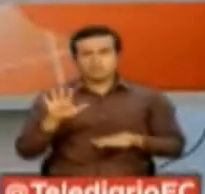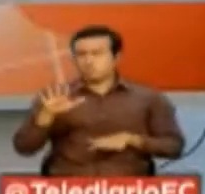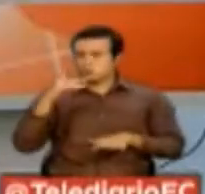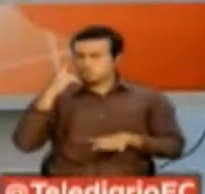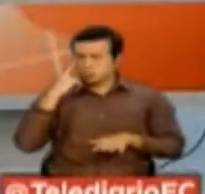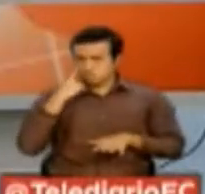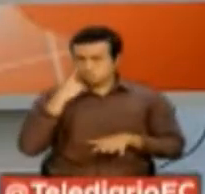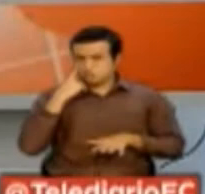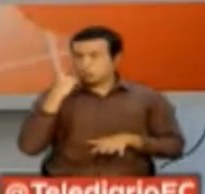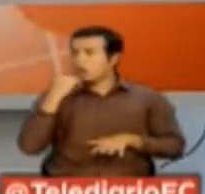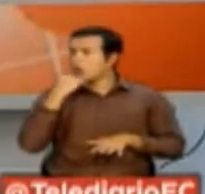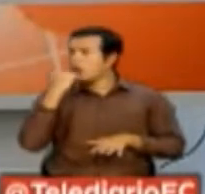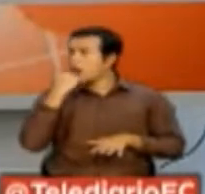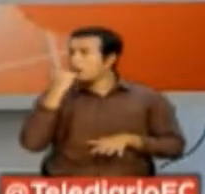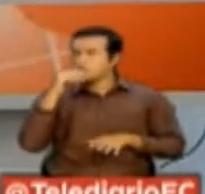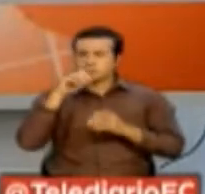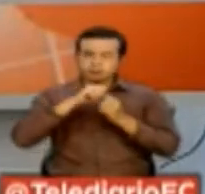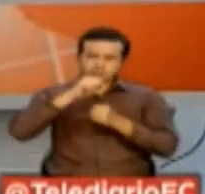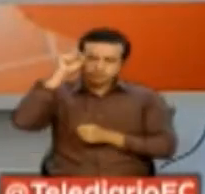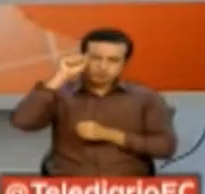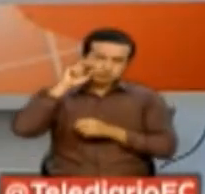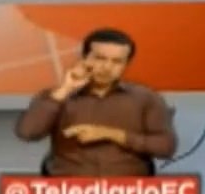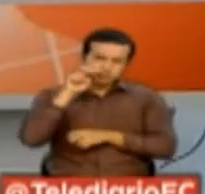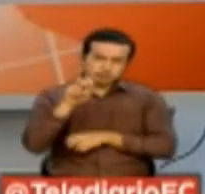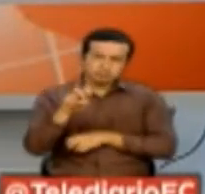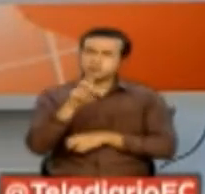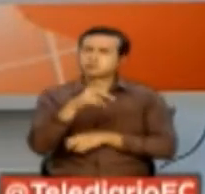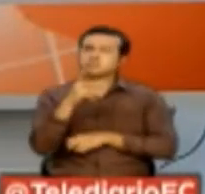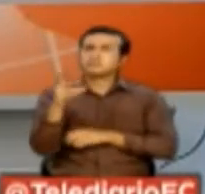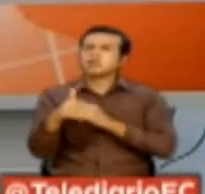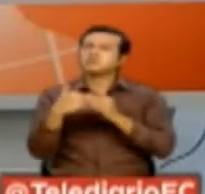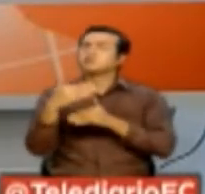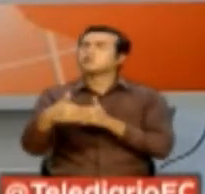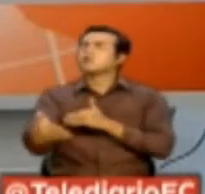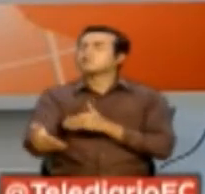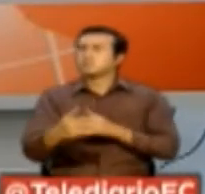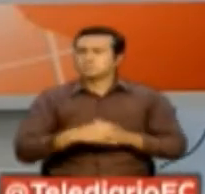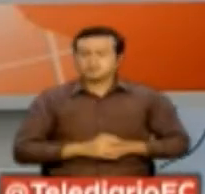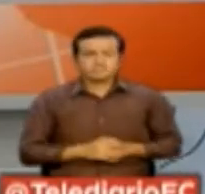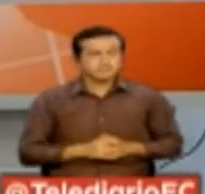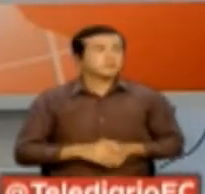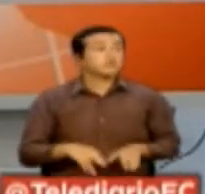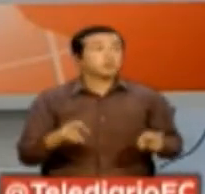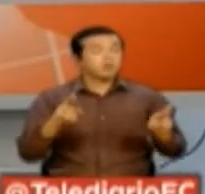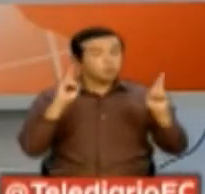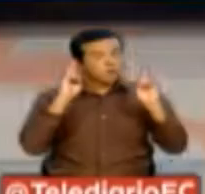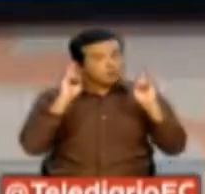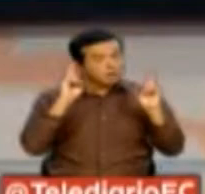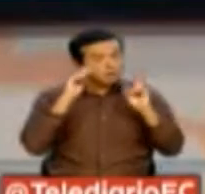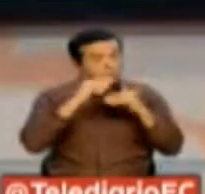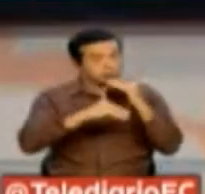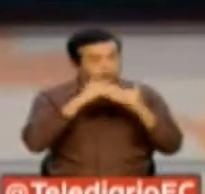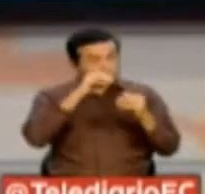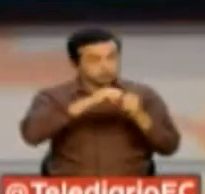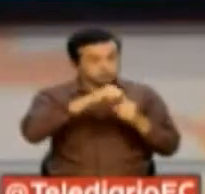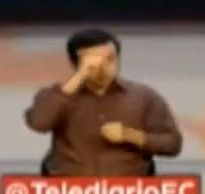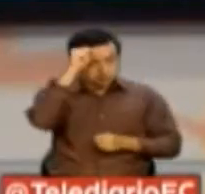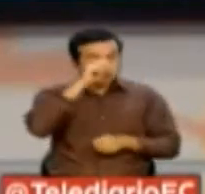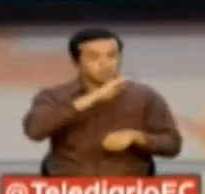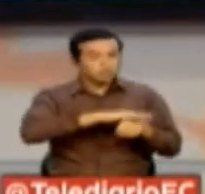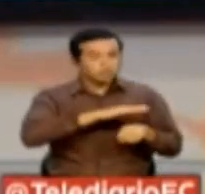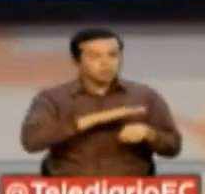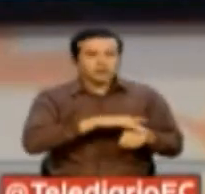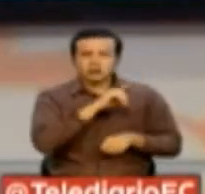si hubiera éxito en las investigaciones a donde nos conduciría a creer bueno espero que nos conduzca a encontrar a los